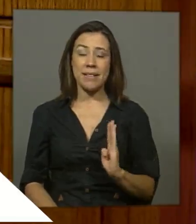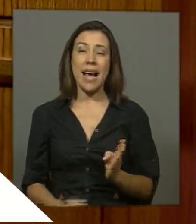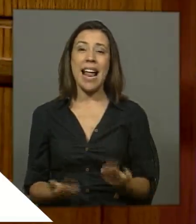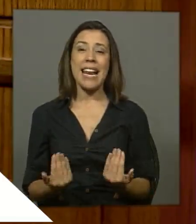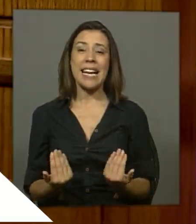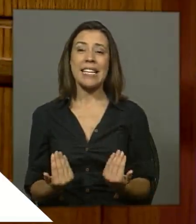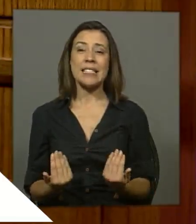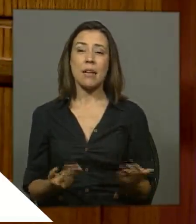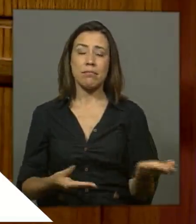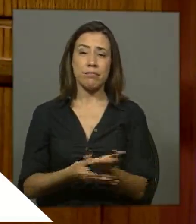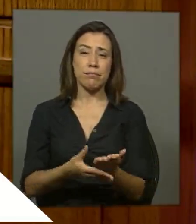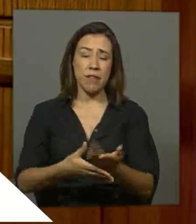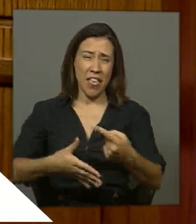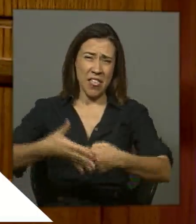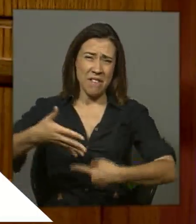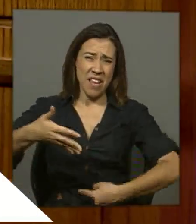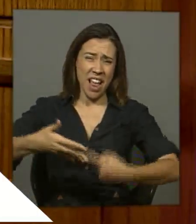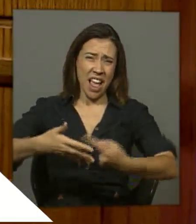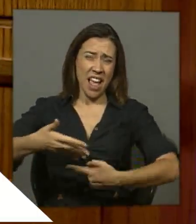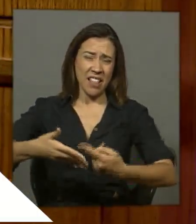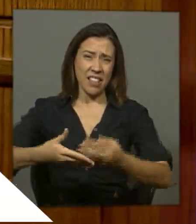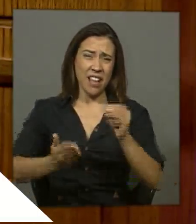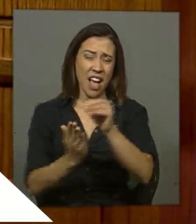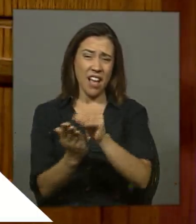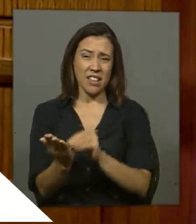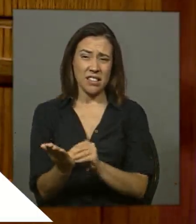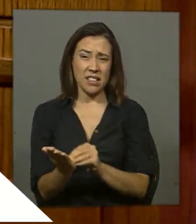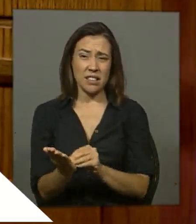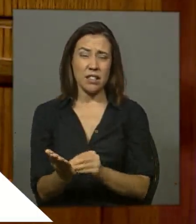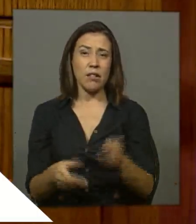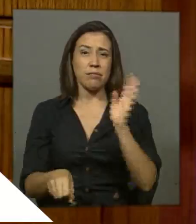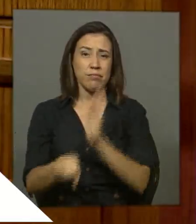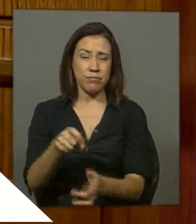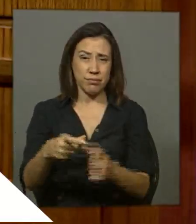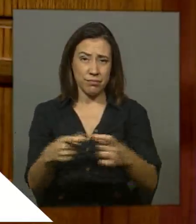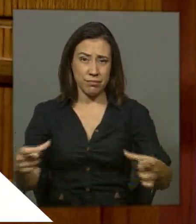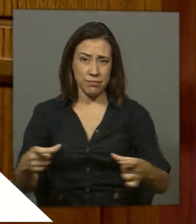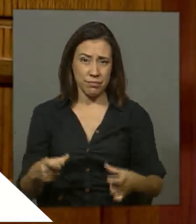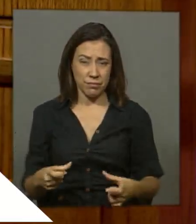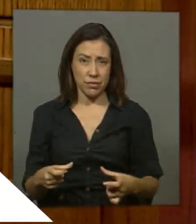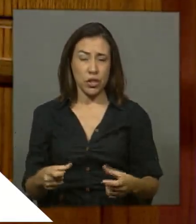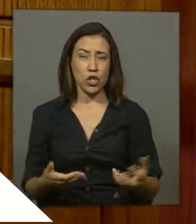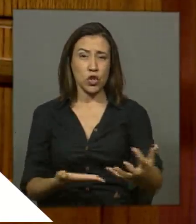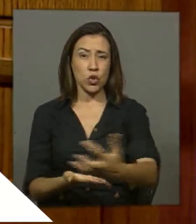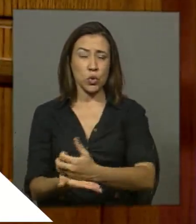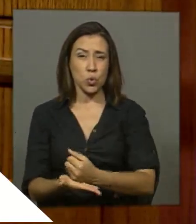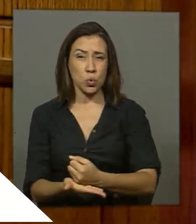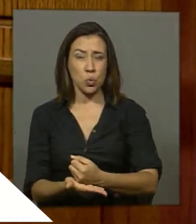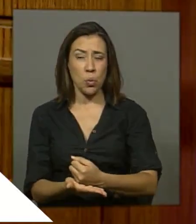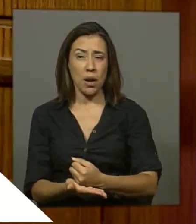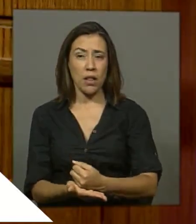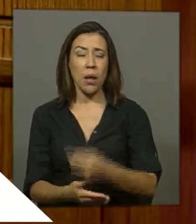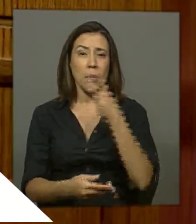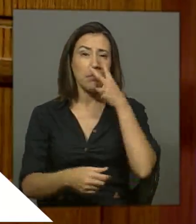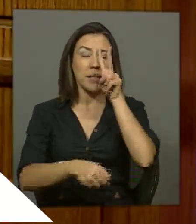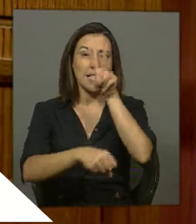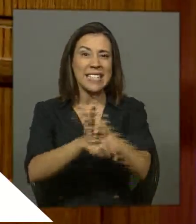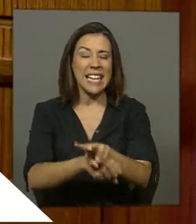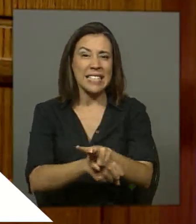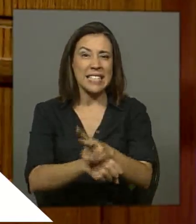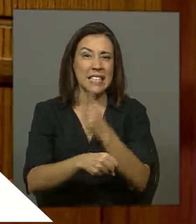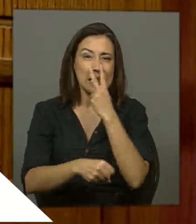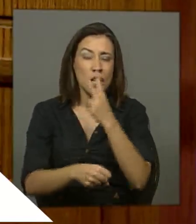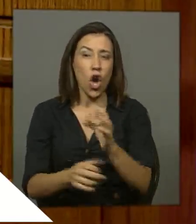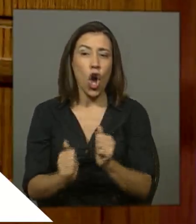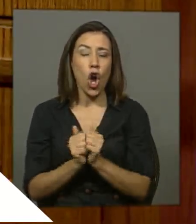necesitan presentar un sin número de antecedentes finiquito liquidaciones de sueldo testigos iales